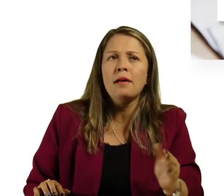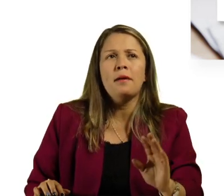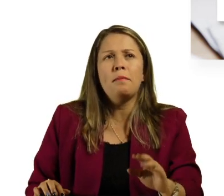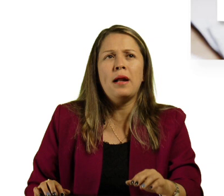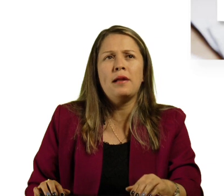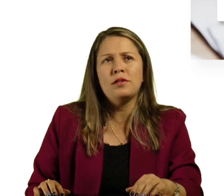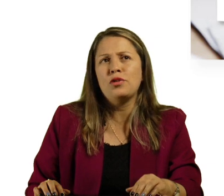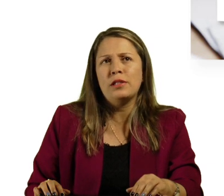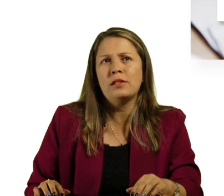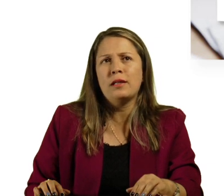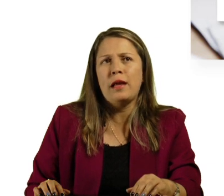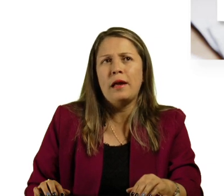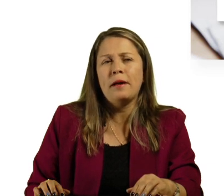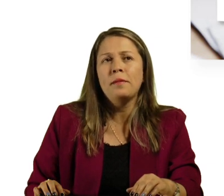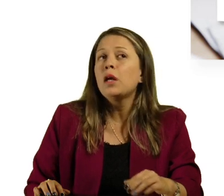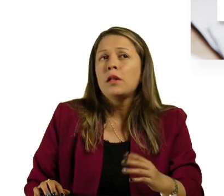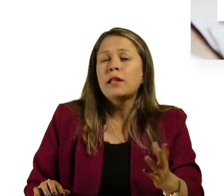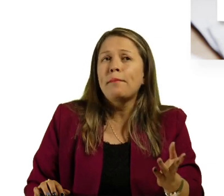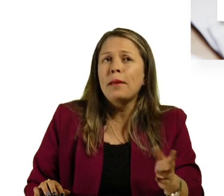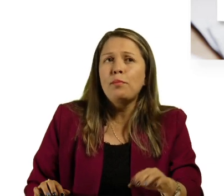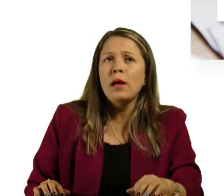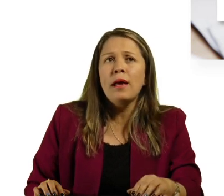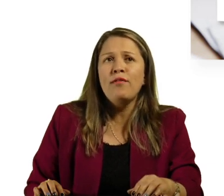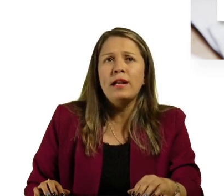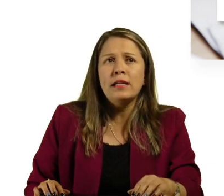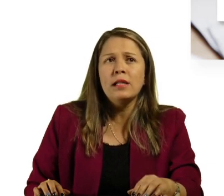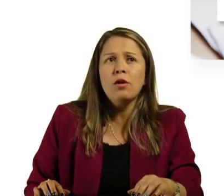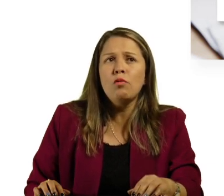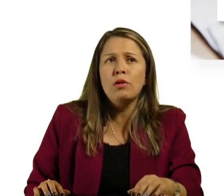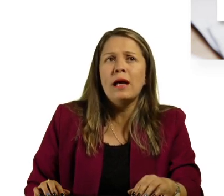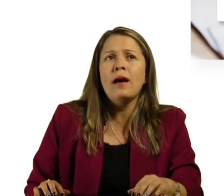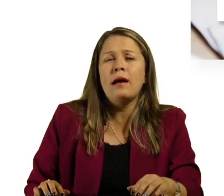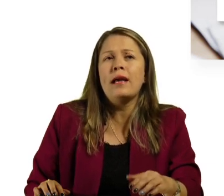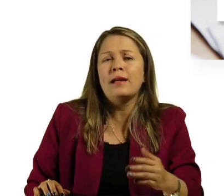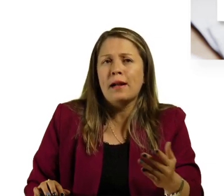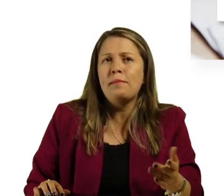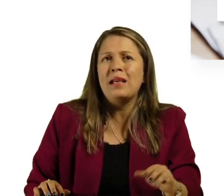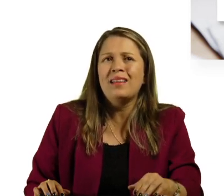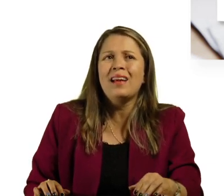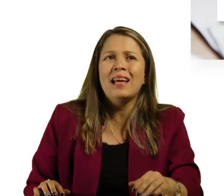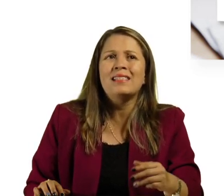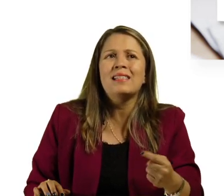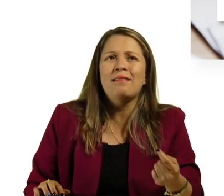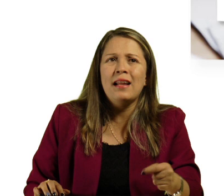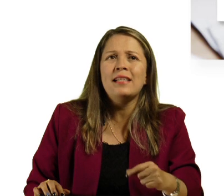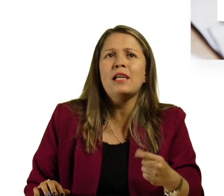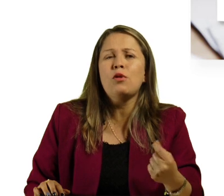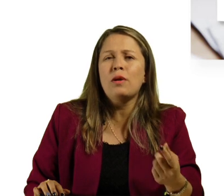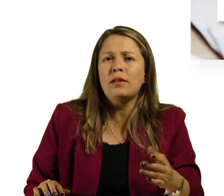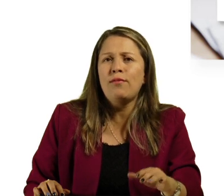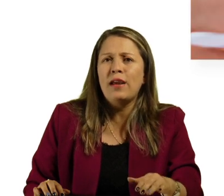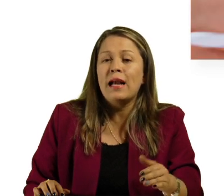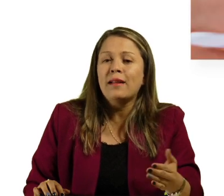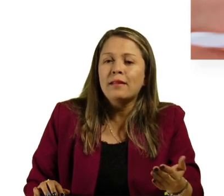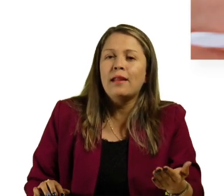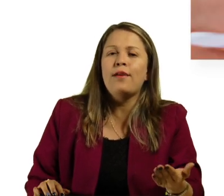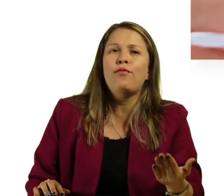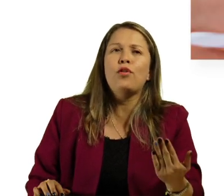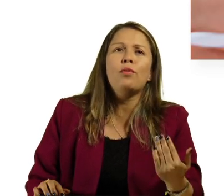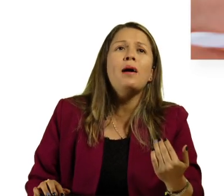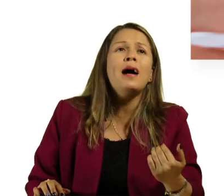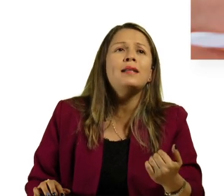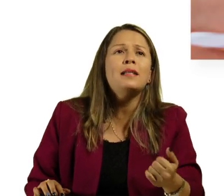esa planeación estratégica. También puede definirse como una herramienta que establece y cuantifica